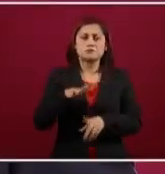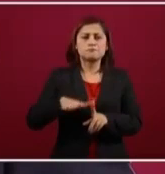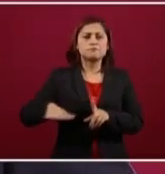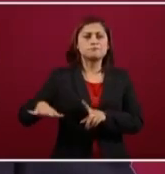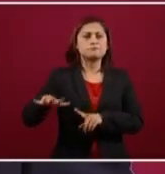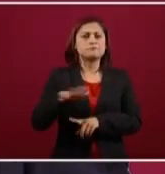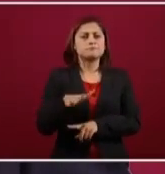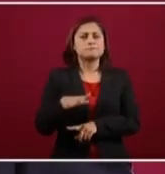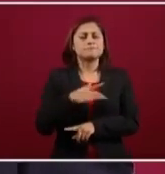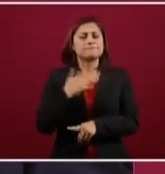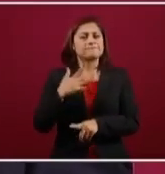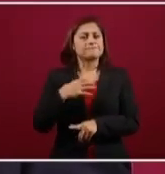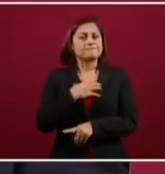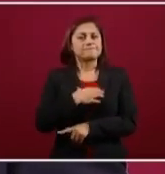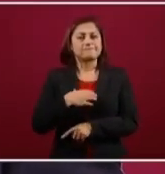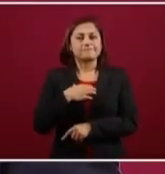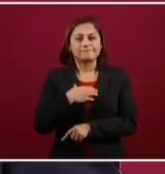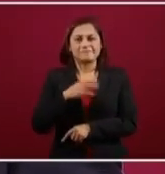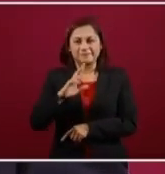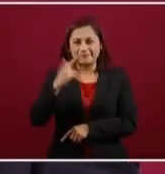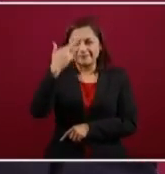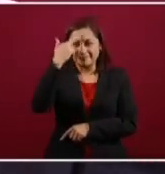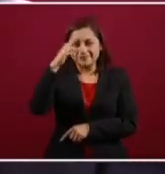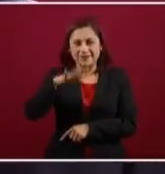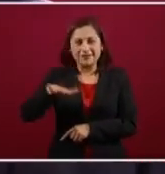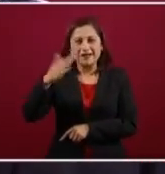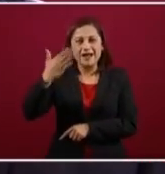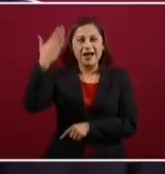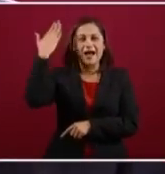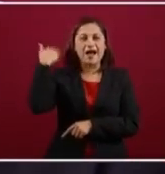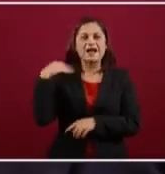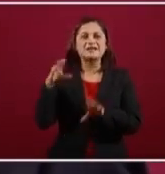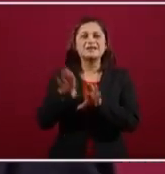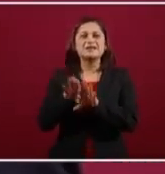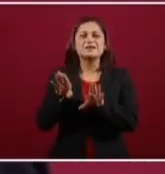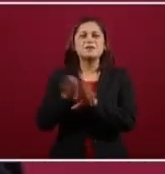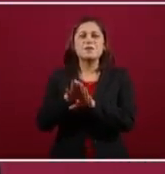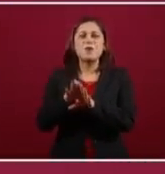¿Se acuerdan lo que decían antes del mal humor social?